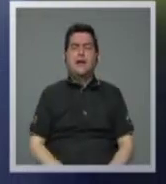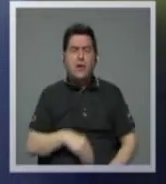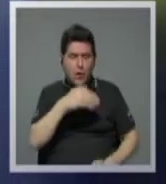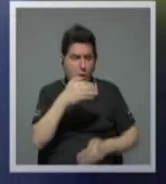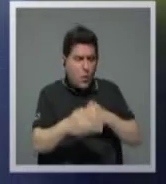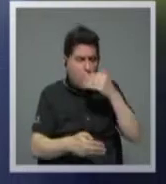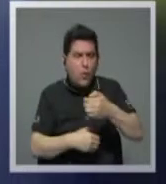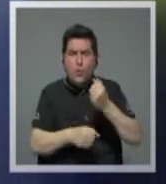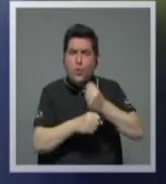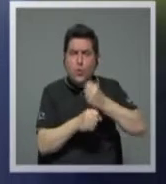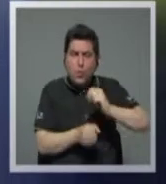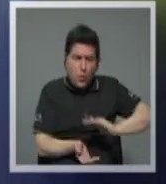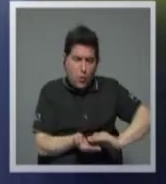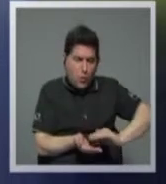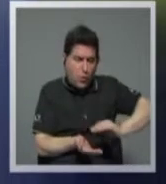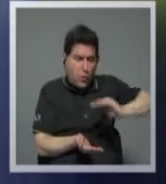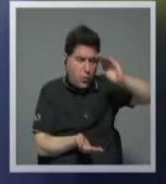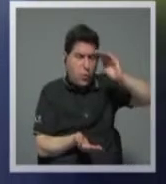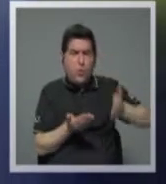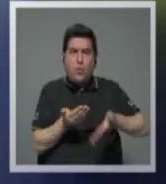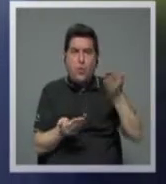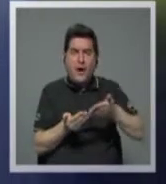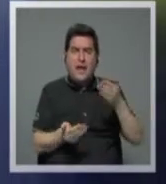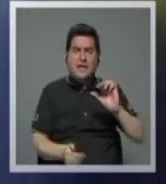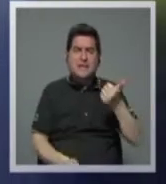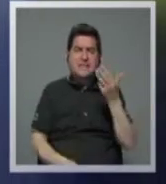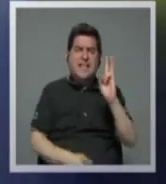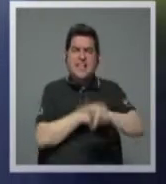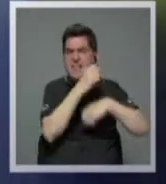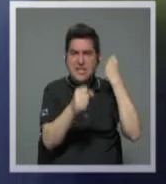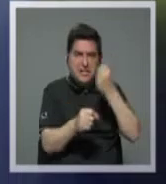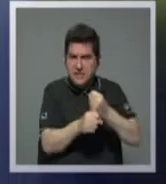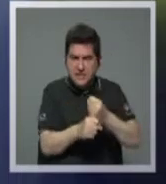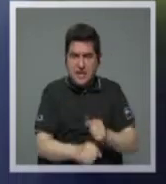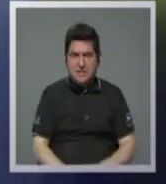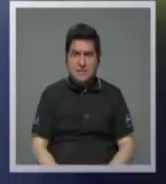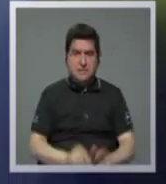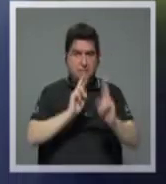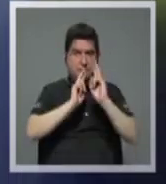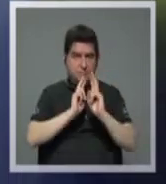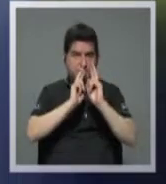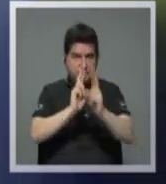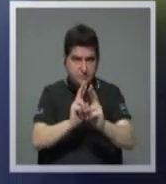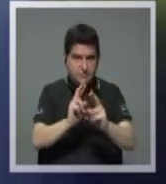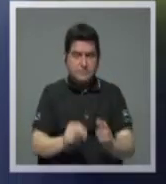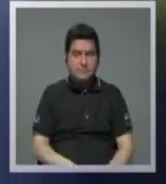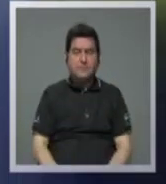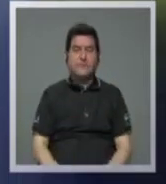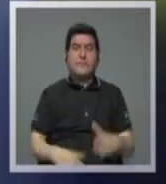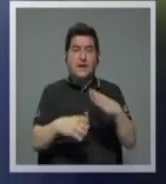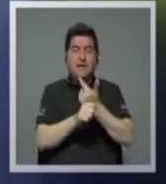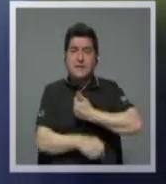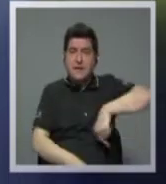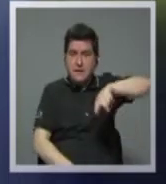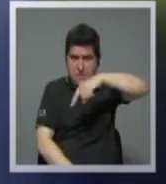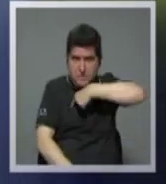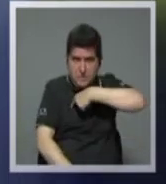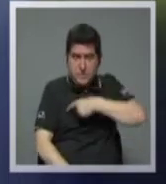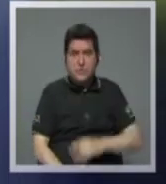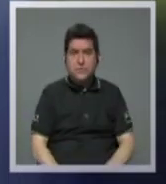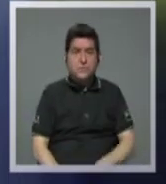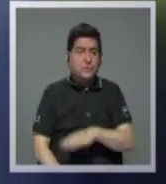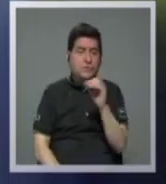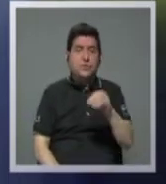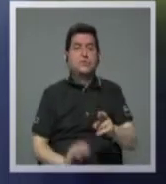proceso de trabajo acumulado de prácticamente 16 años, donde los resultados de lo que generamos nosotros y lo